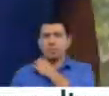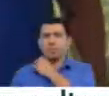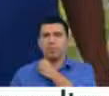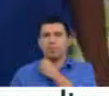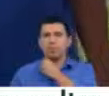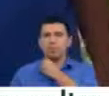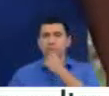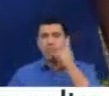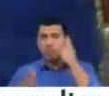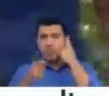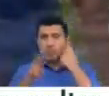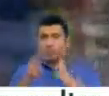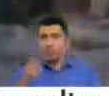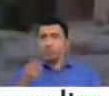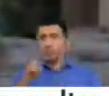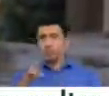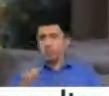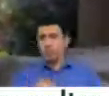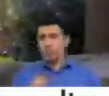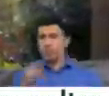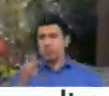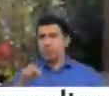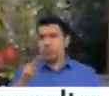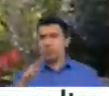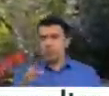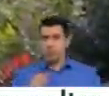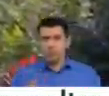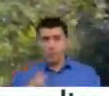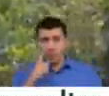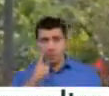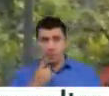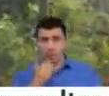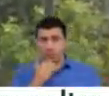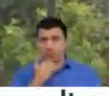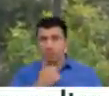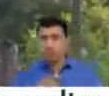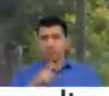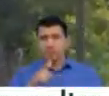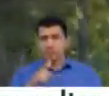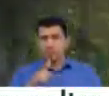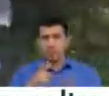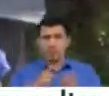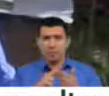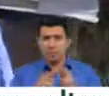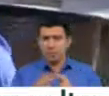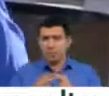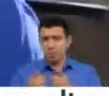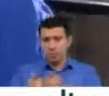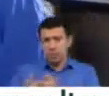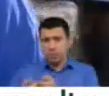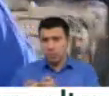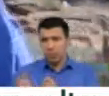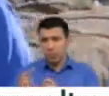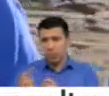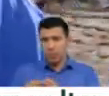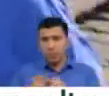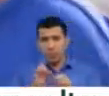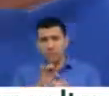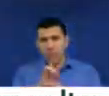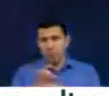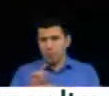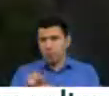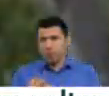Gregorio Sánchez León y Ana Belén Jiménez construyeron su relación de novios con mensajes escritos de manera clandestina.